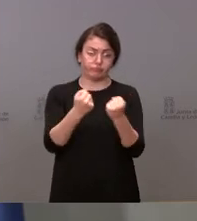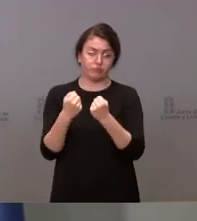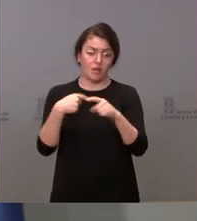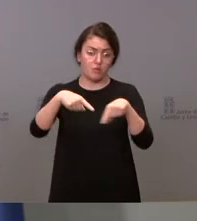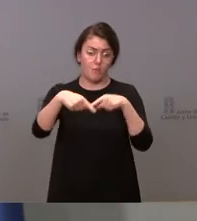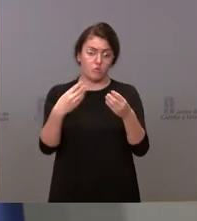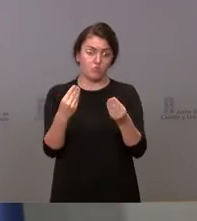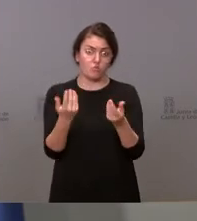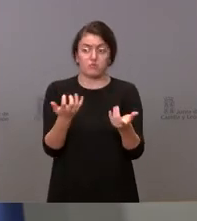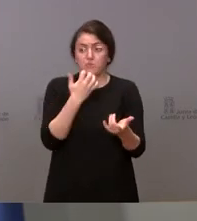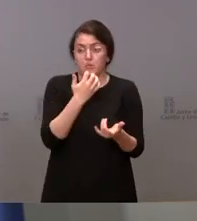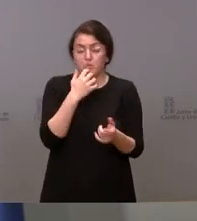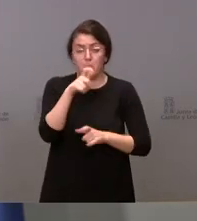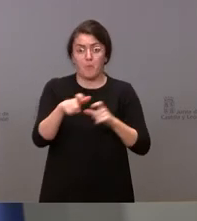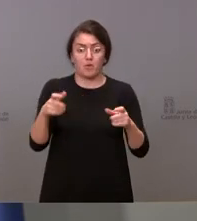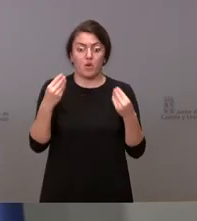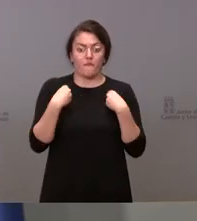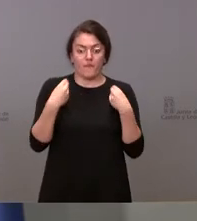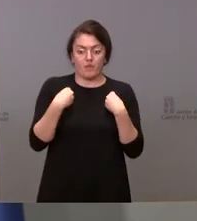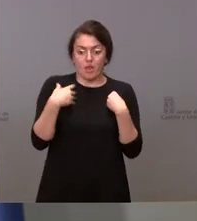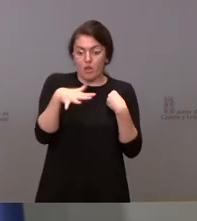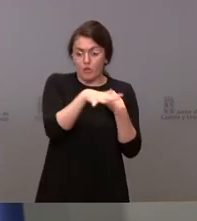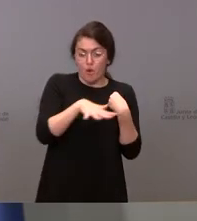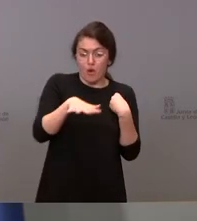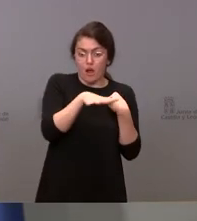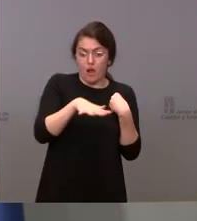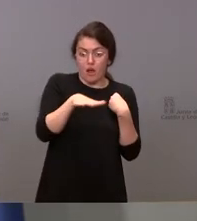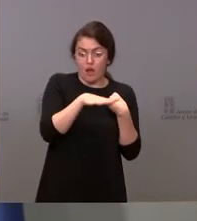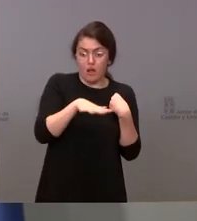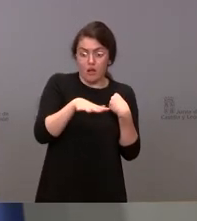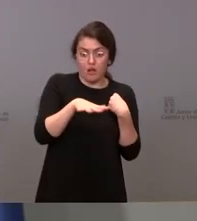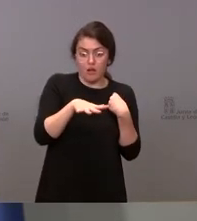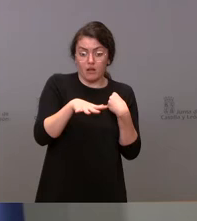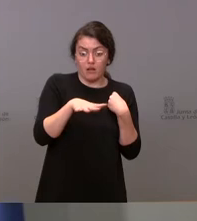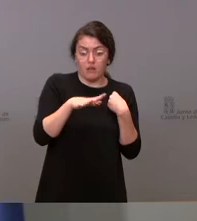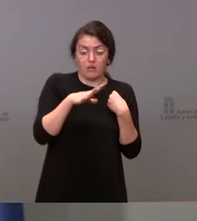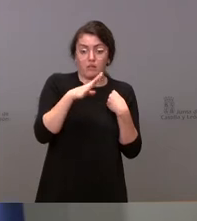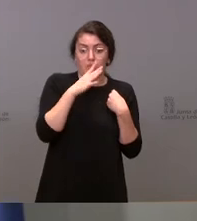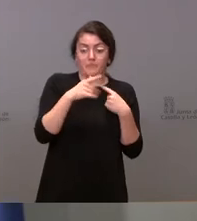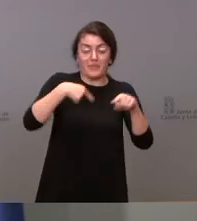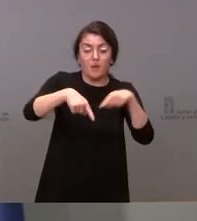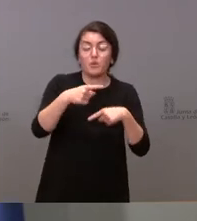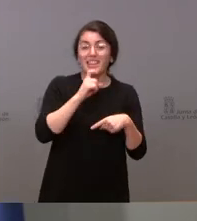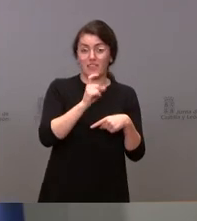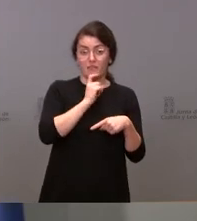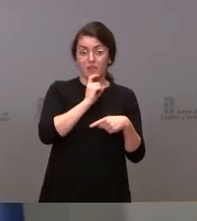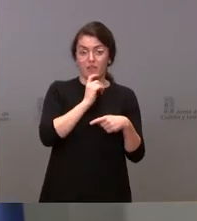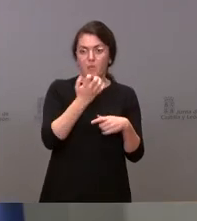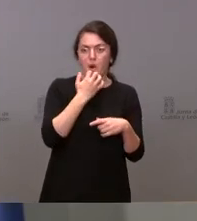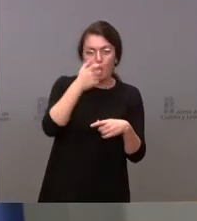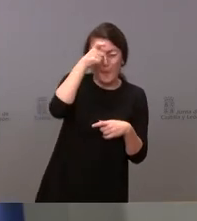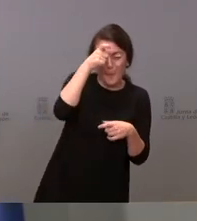las zonas con mayor problema de reto demográfico, más dispersas. Y la comunidad